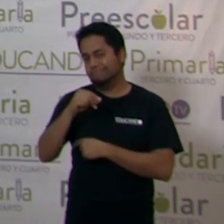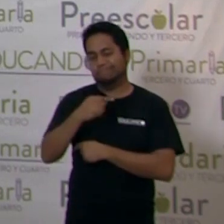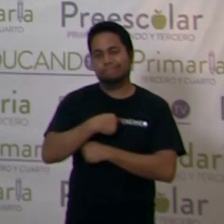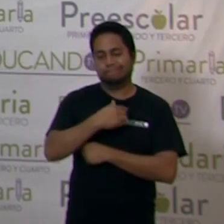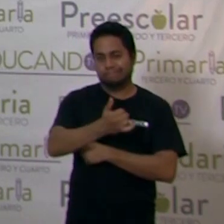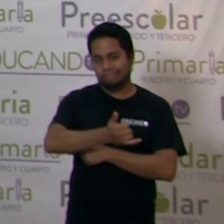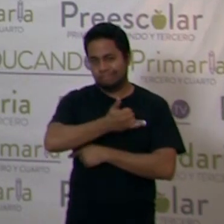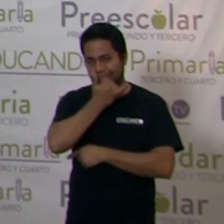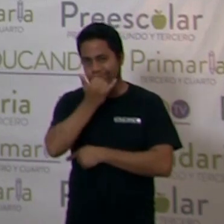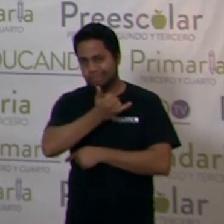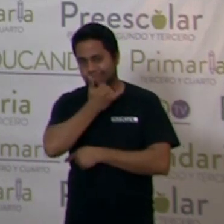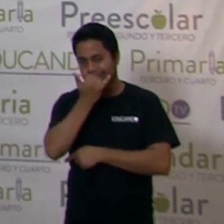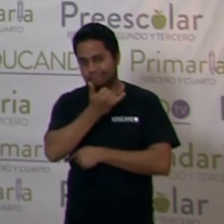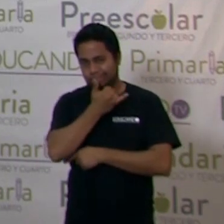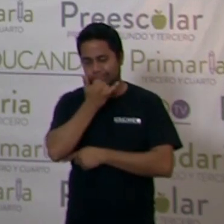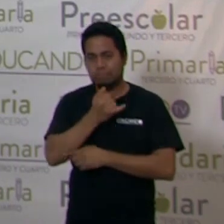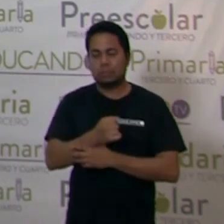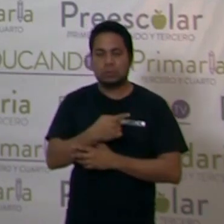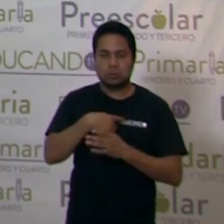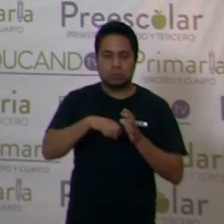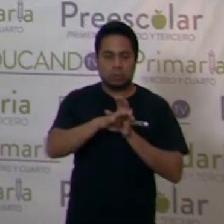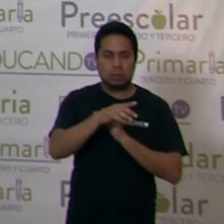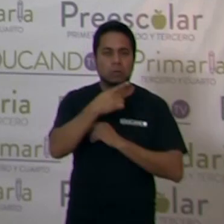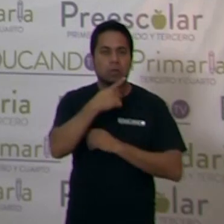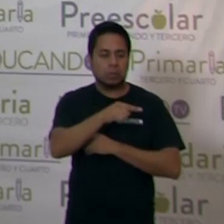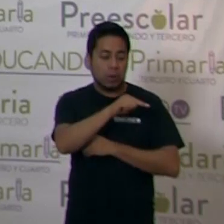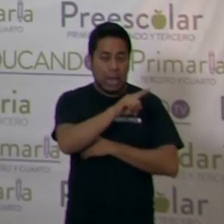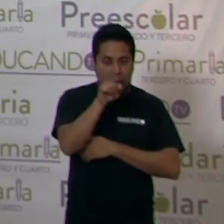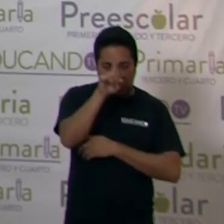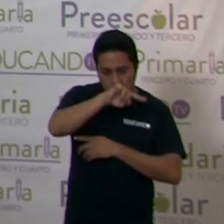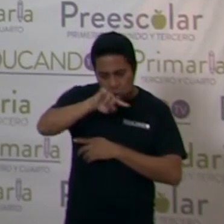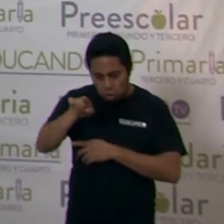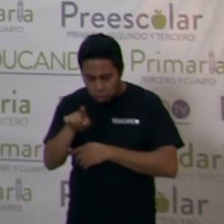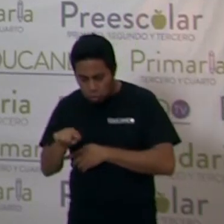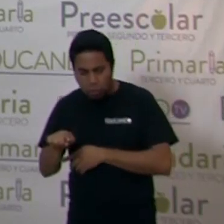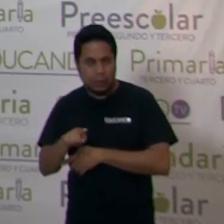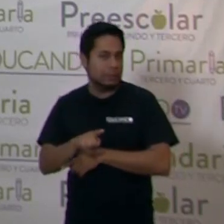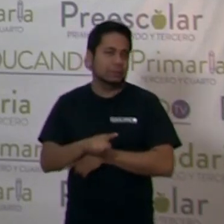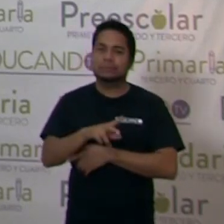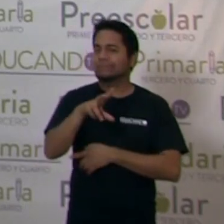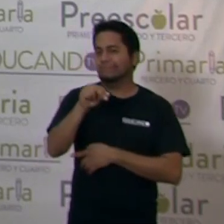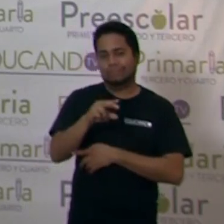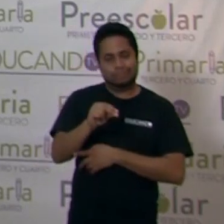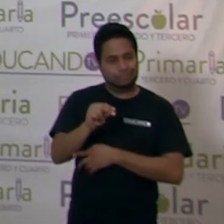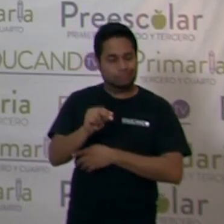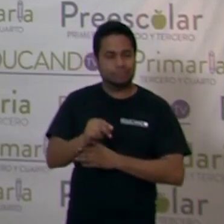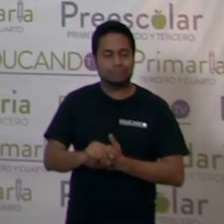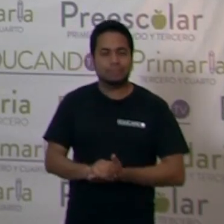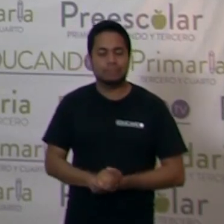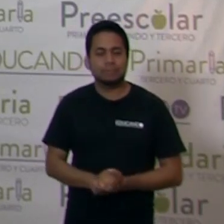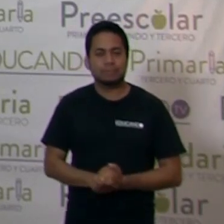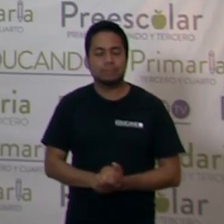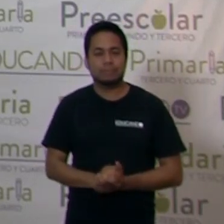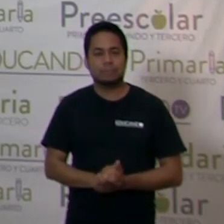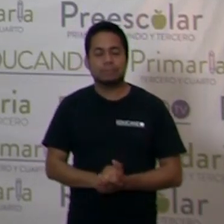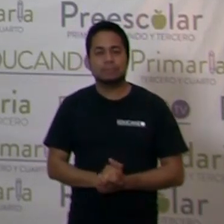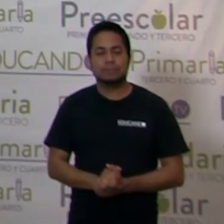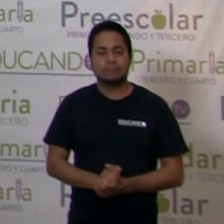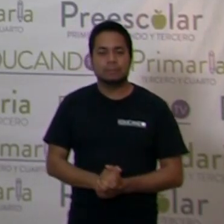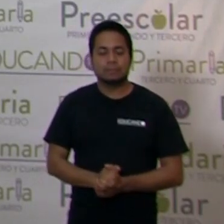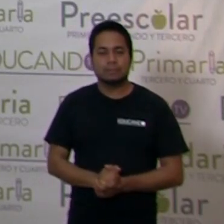describiendo romboide o si digo que tiene lados curvos tampoco lo estoy describiendo vamos a